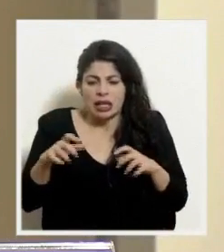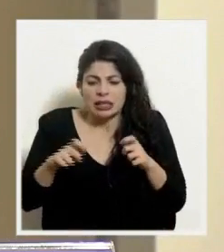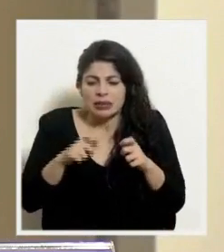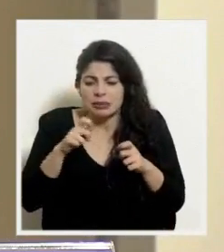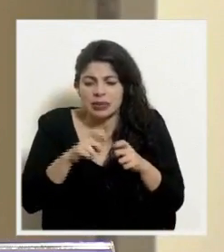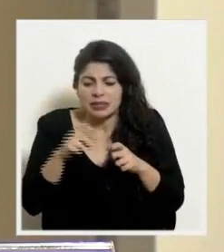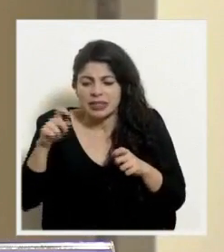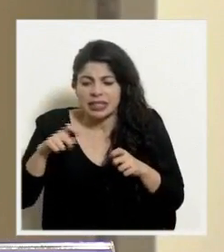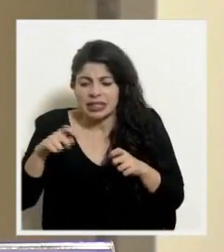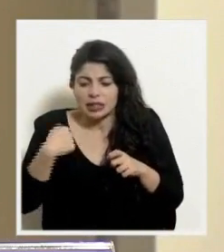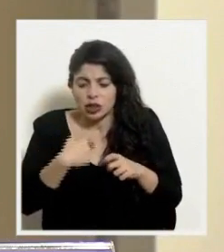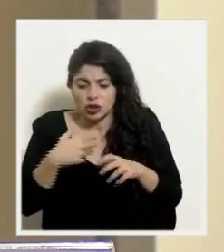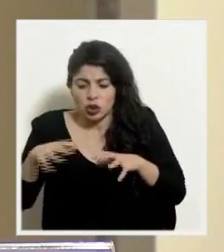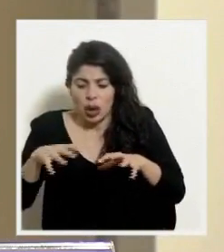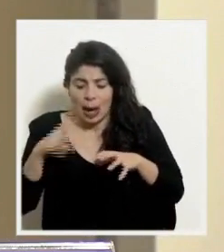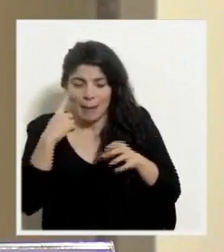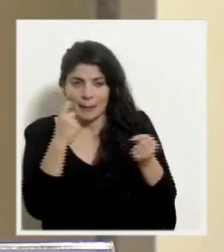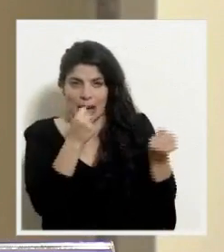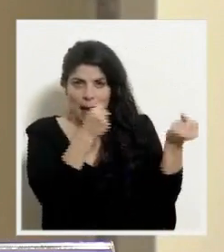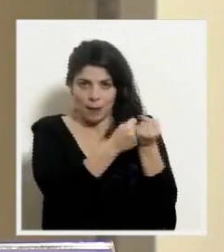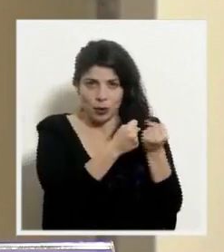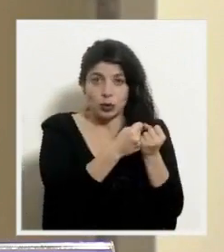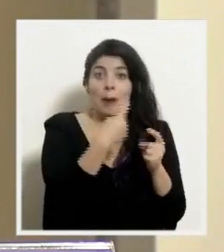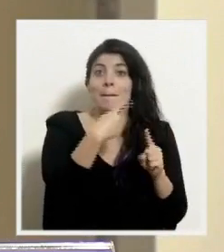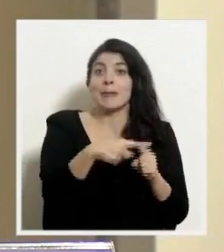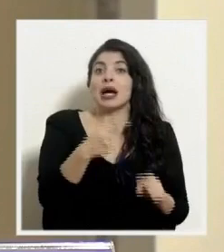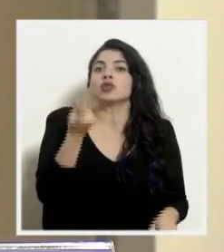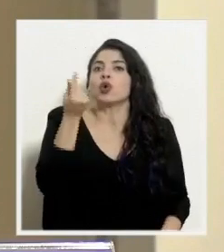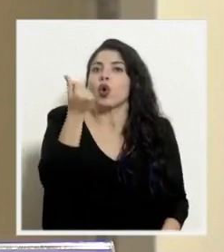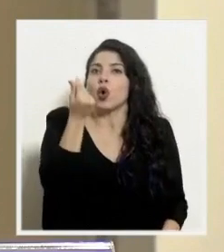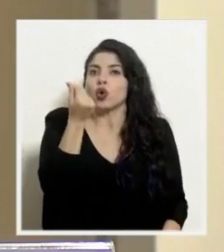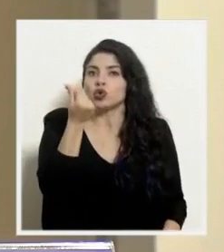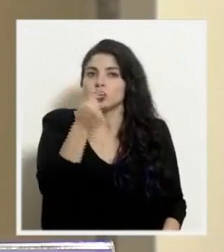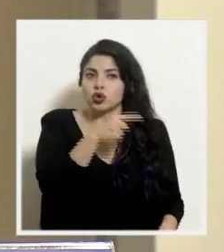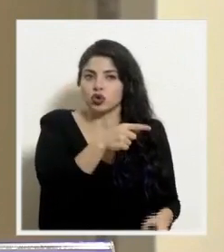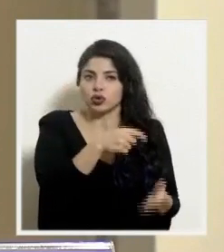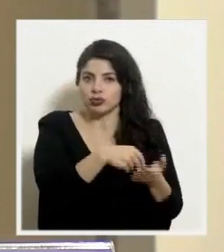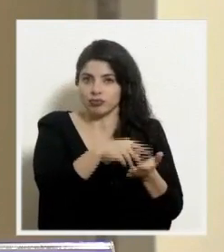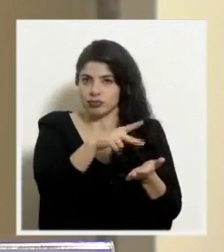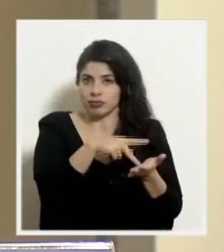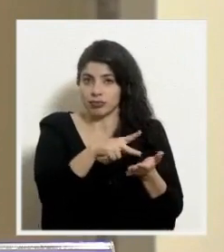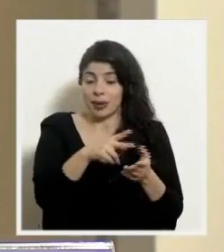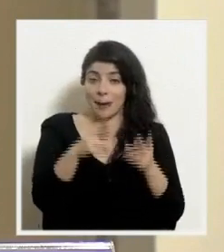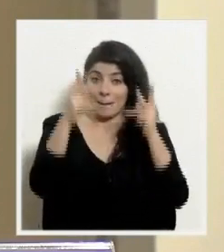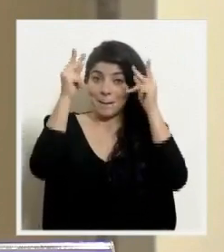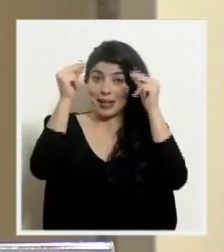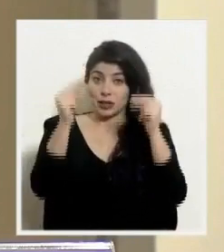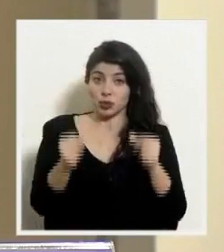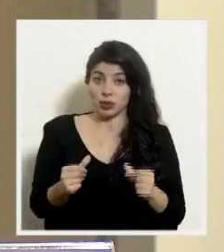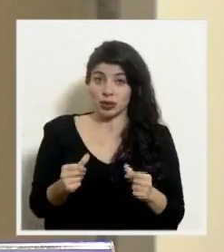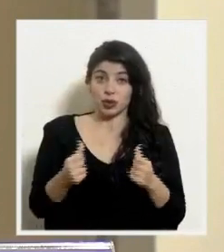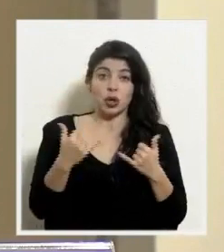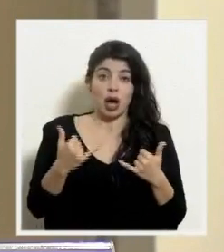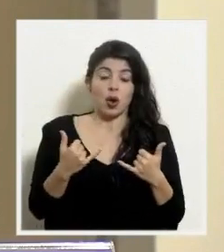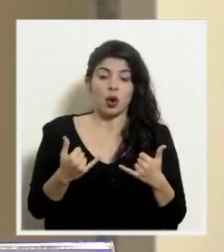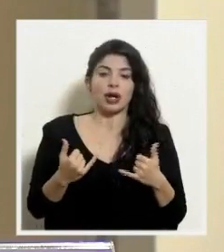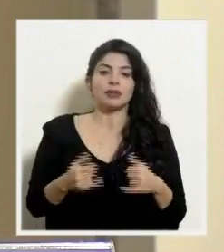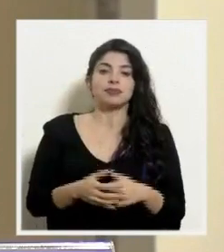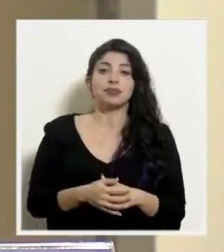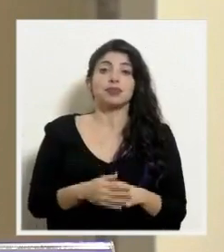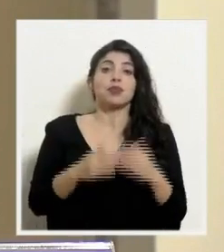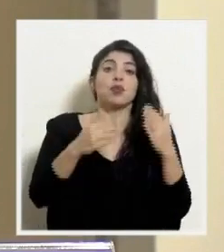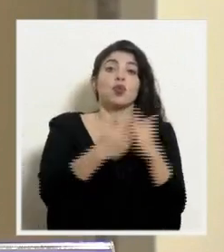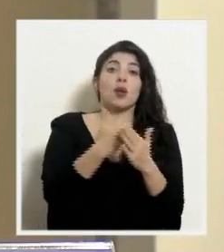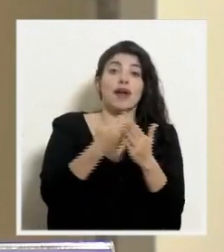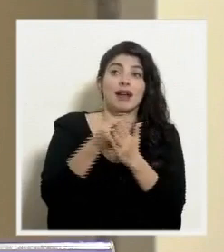requiere la Caja de soporte y los costos que esto podría tener. En términos de presupuesto, tanto para las nuevas